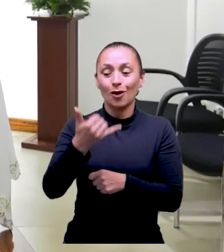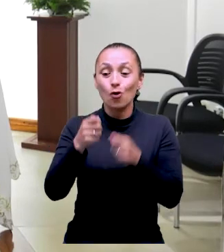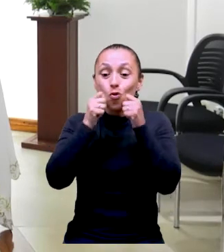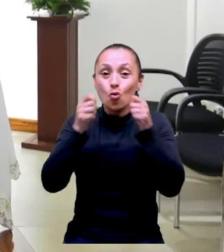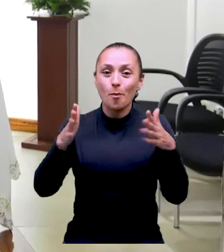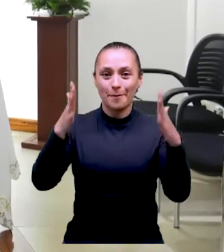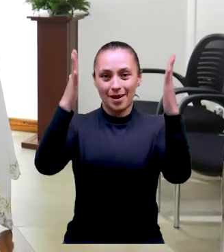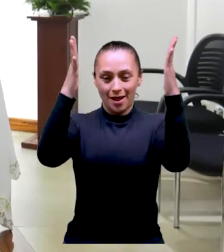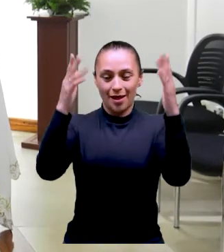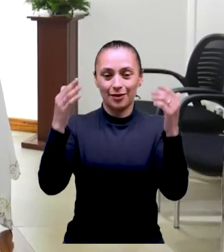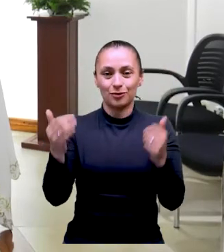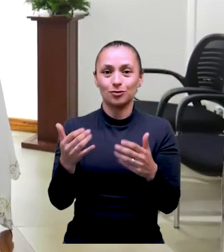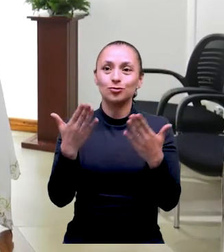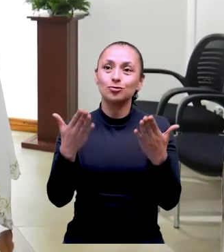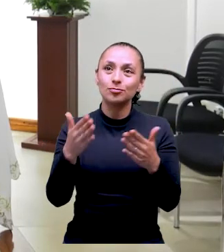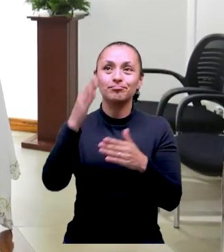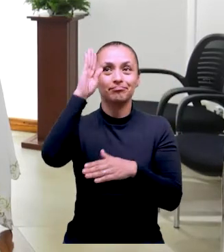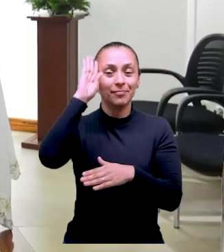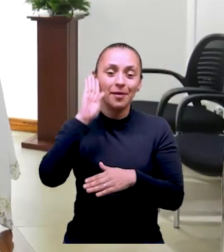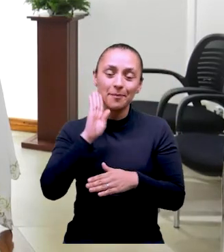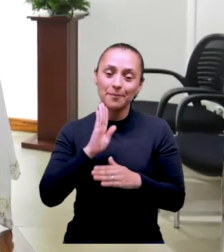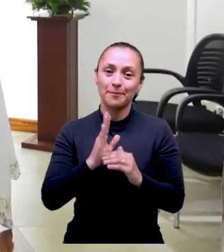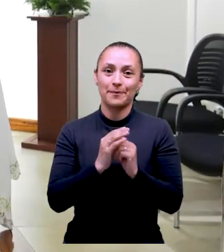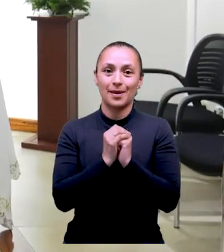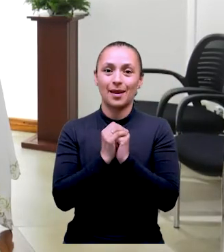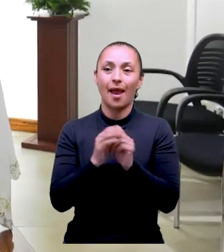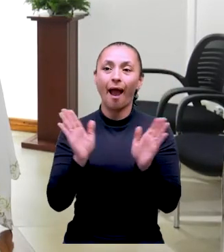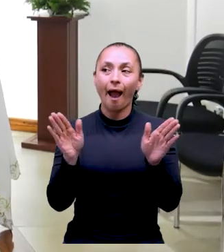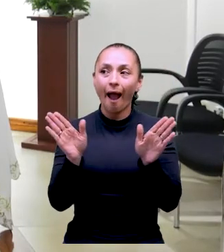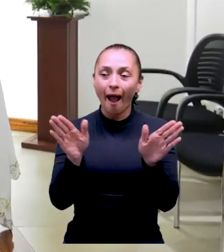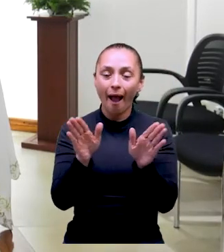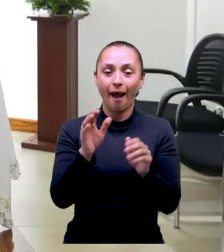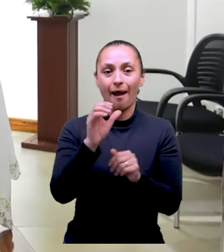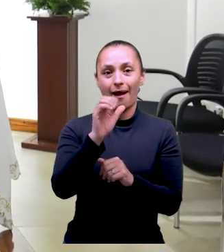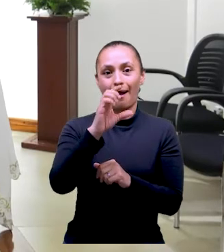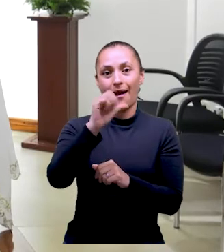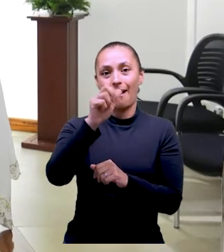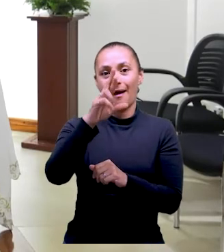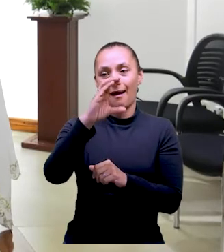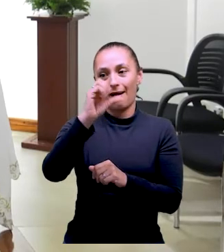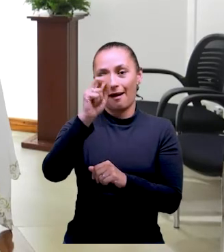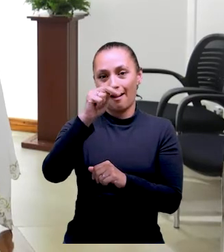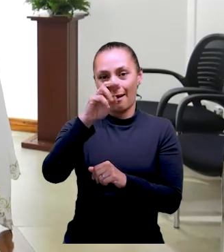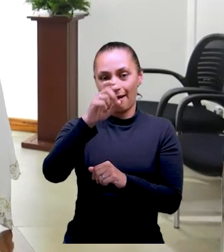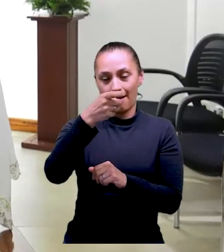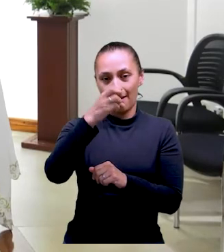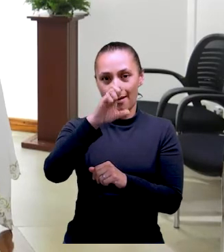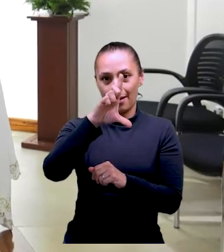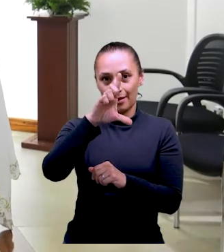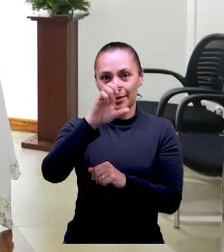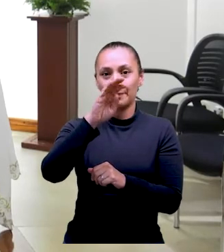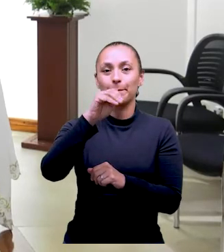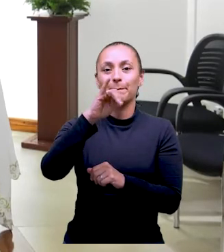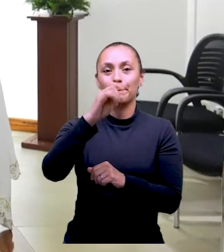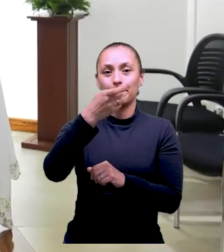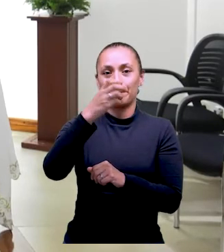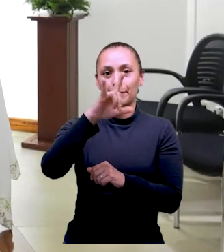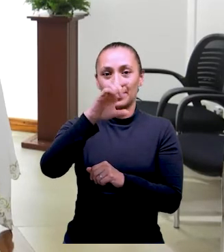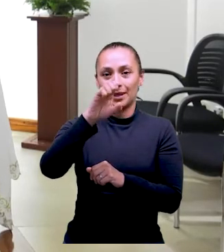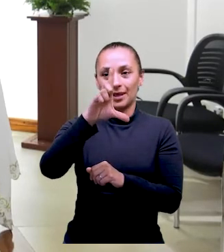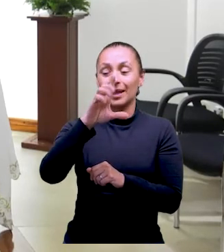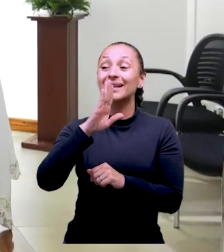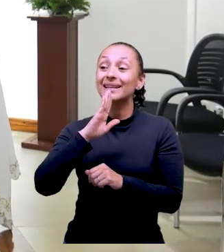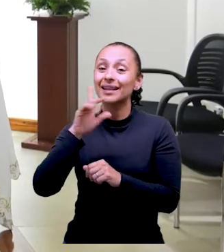santísima virgen maría san miguel arcángel la sigan conservando con salud fuerza y mucho